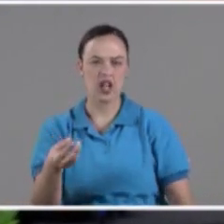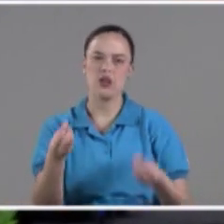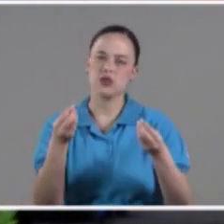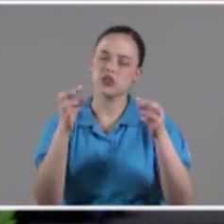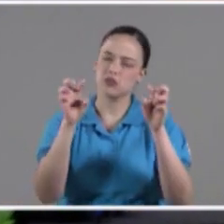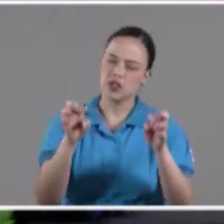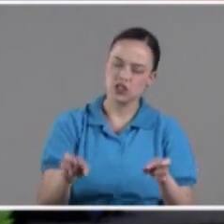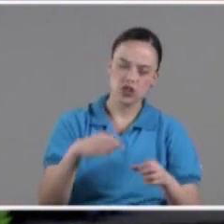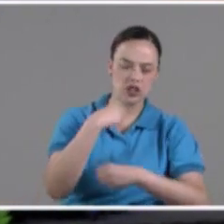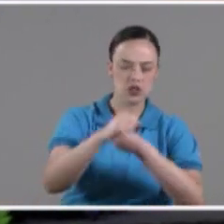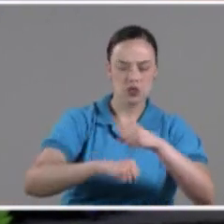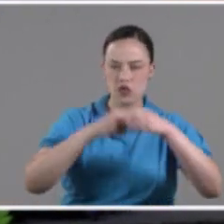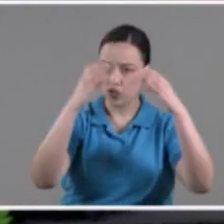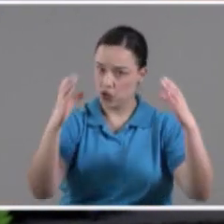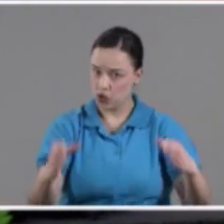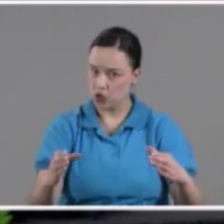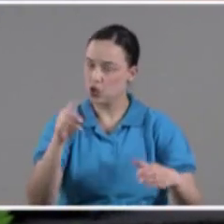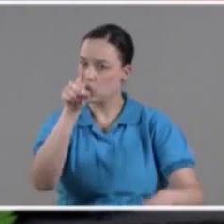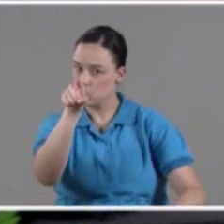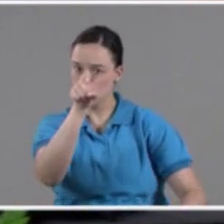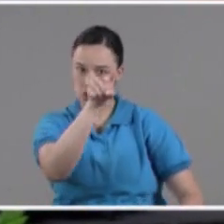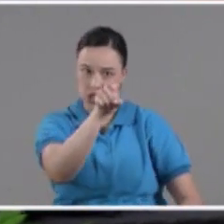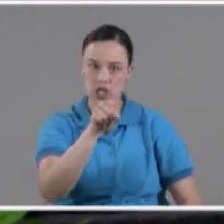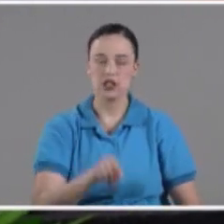es ese linaje Cuál es ese fruto usted